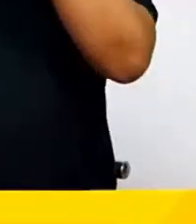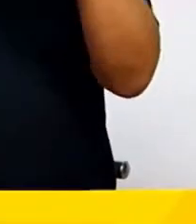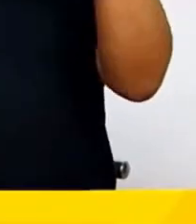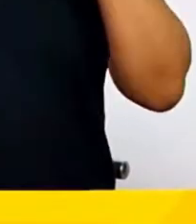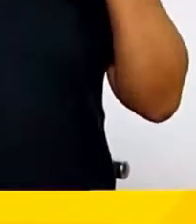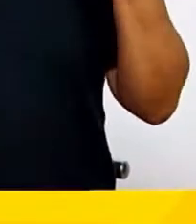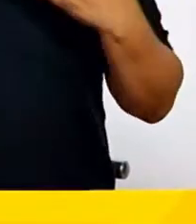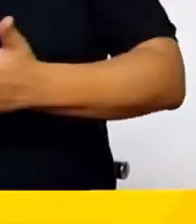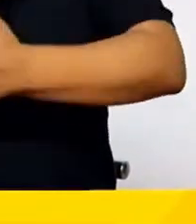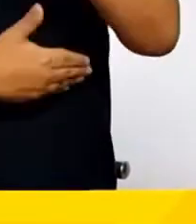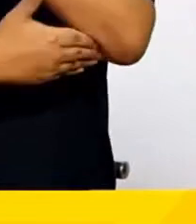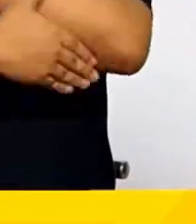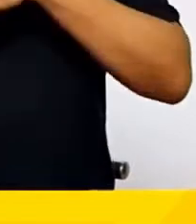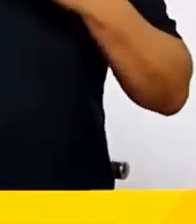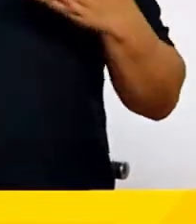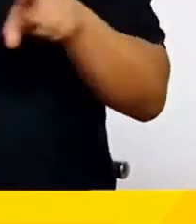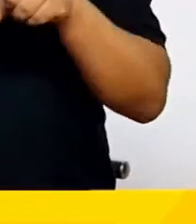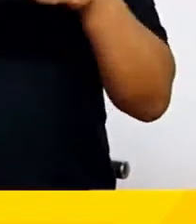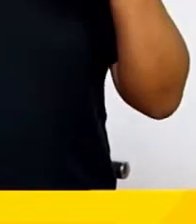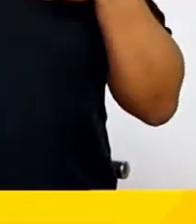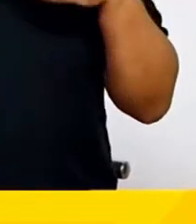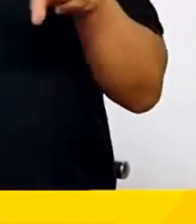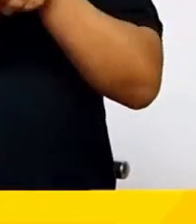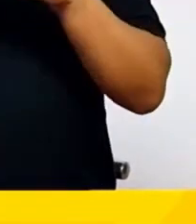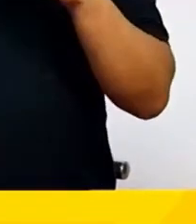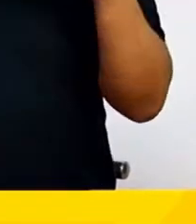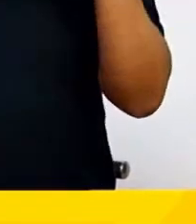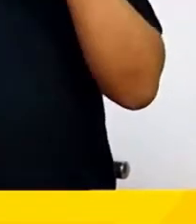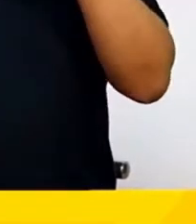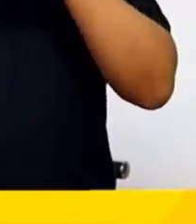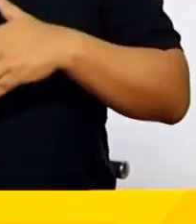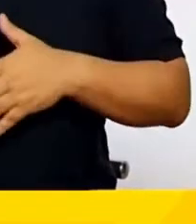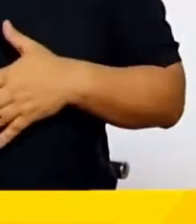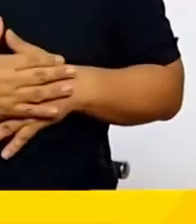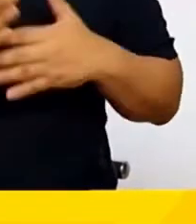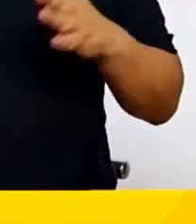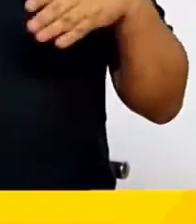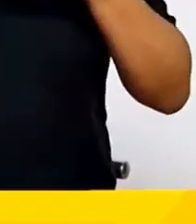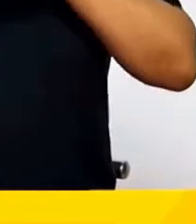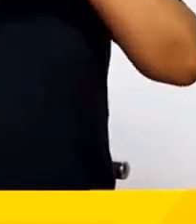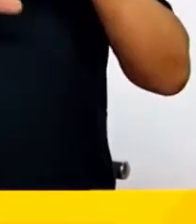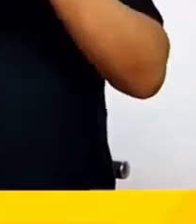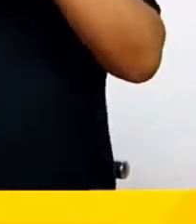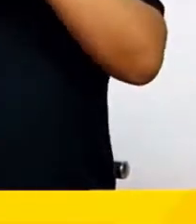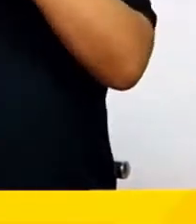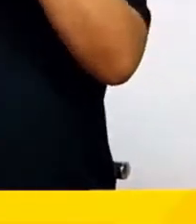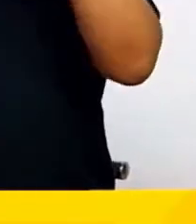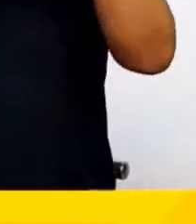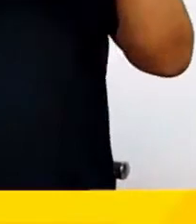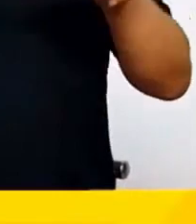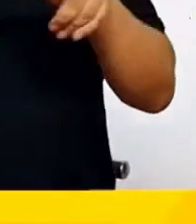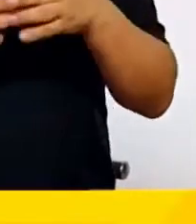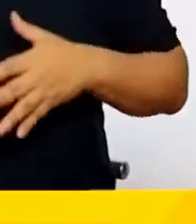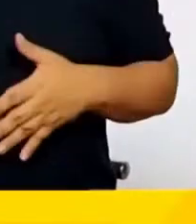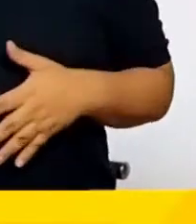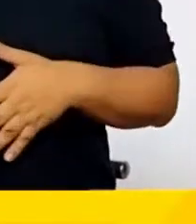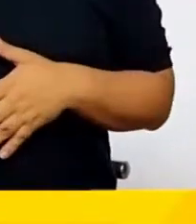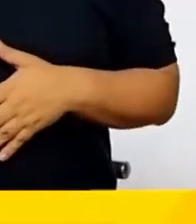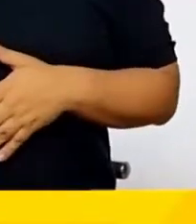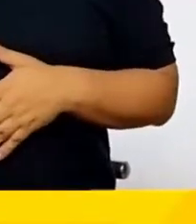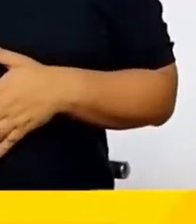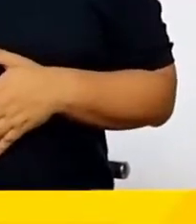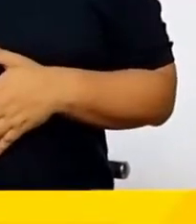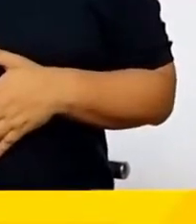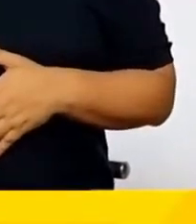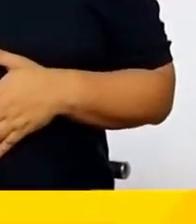Las personas que tenemos una discapacidad también tenemos los mismos derechos. Podemos desarrollarnos en diferentes espacios.